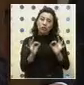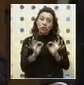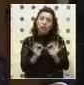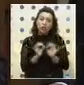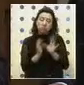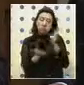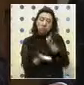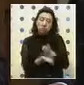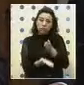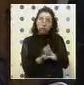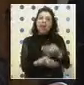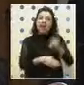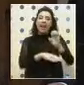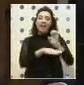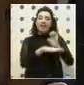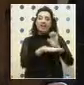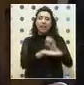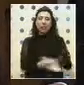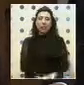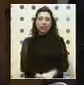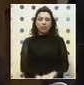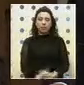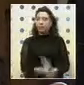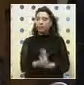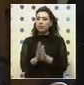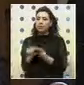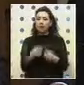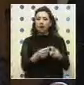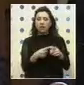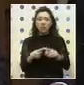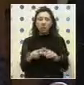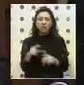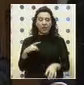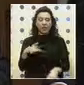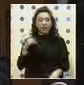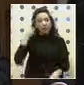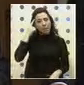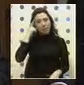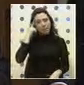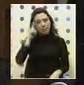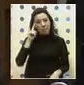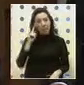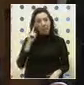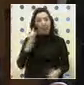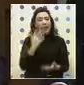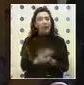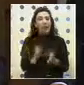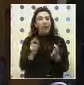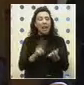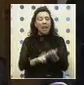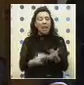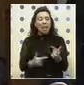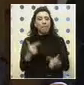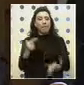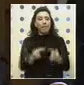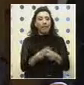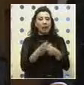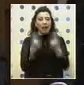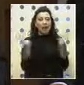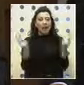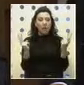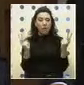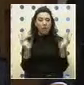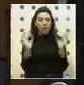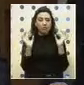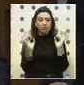enérgico de parte del Estado y de toda la sociedad chilena para poder contar con una real política pública integral